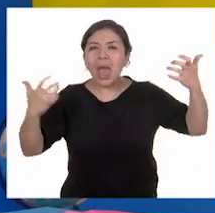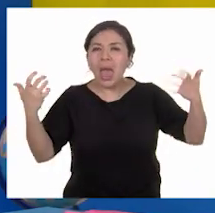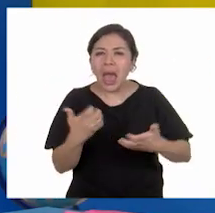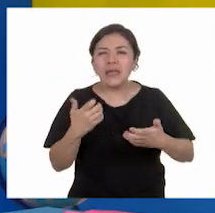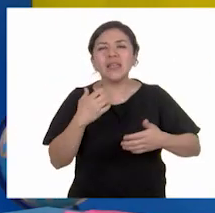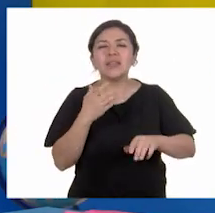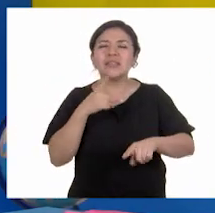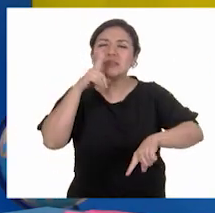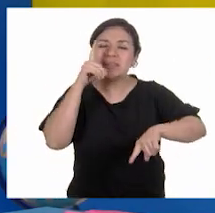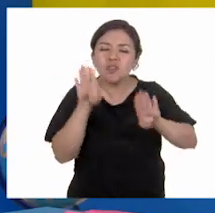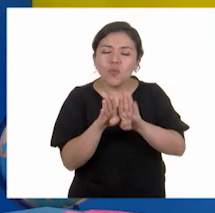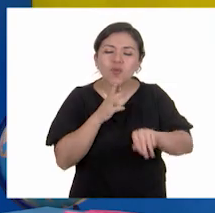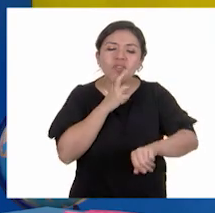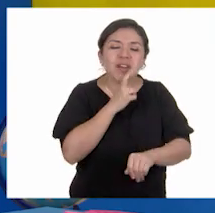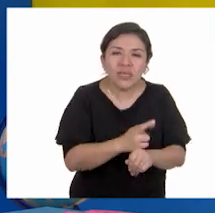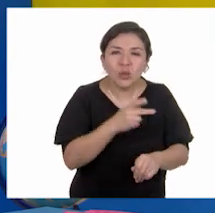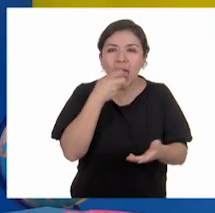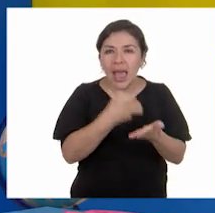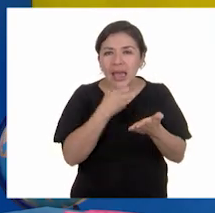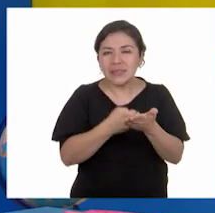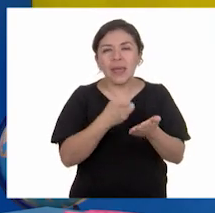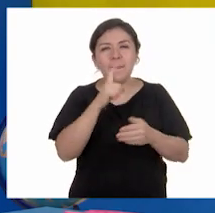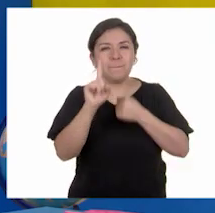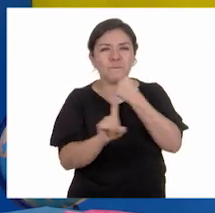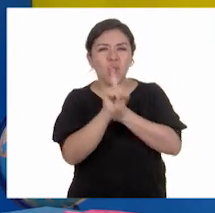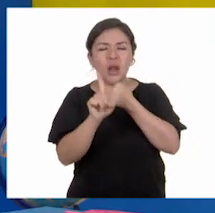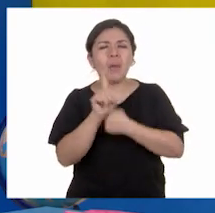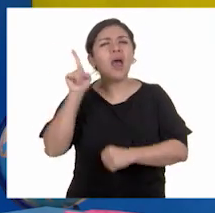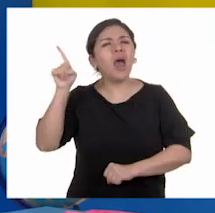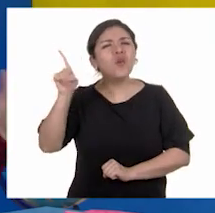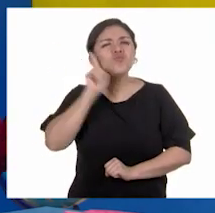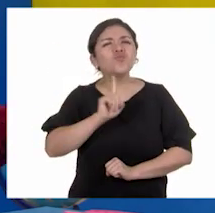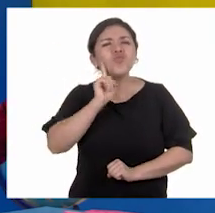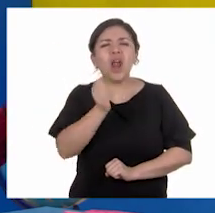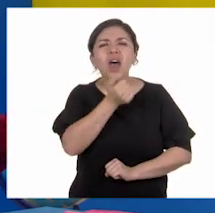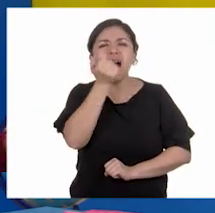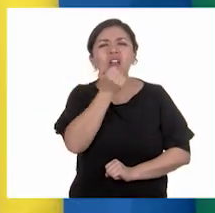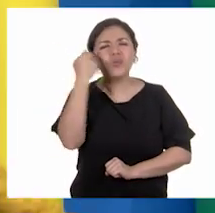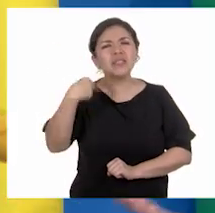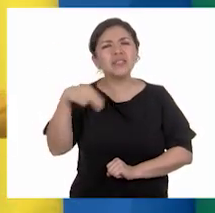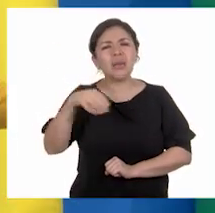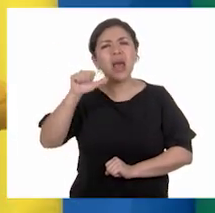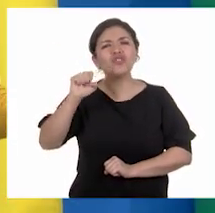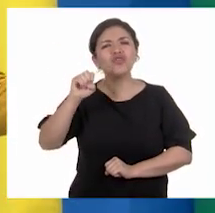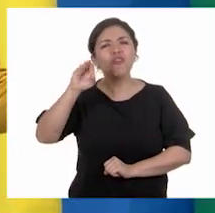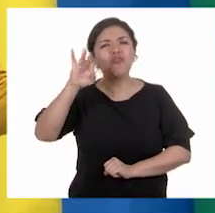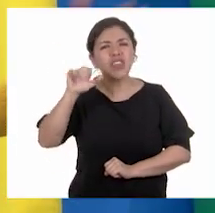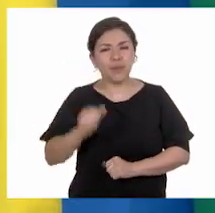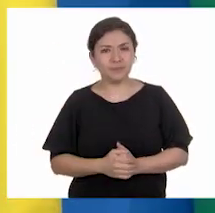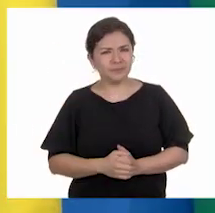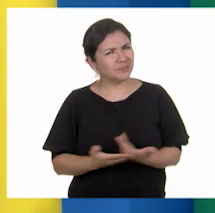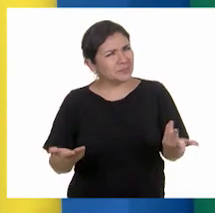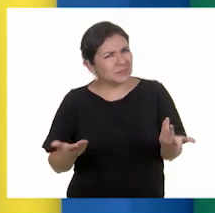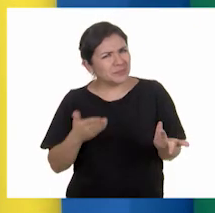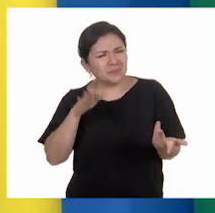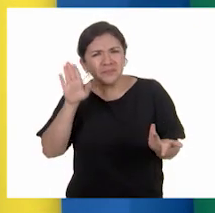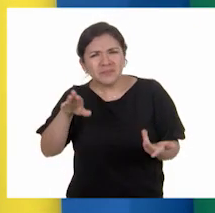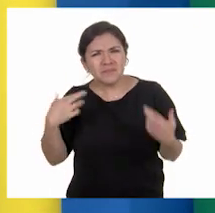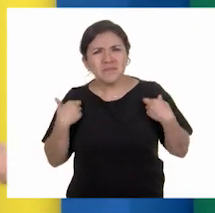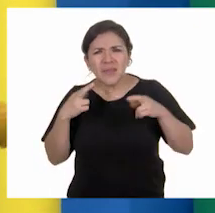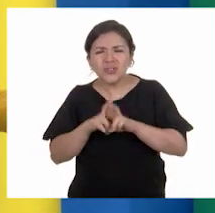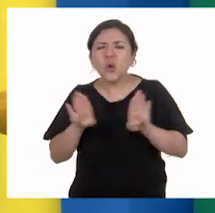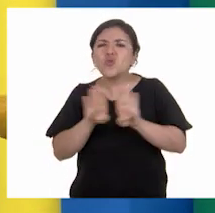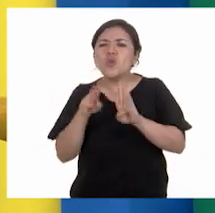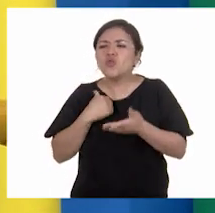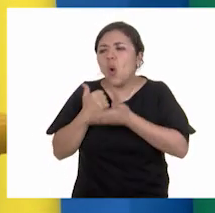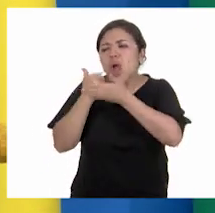algunos problemas que tiene nuestra alumna llamada Sofía. Y díganos, maestra, ¿cómo